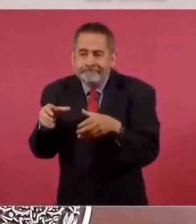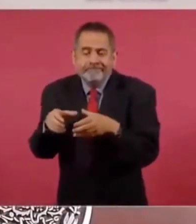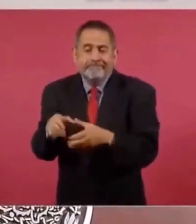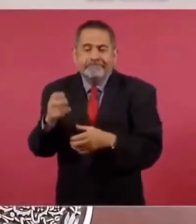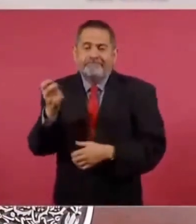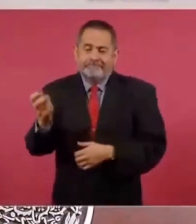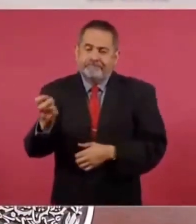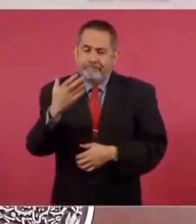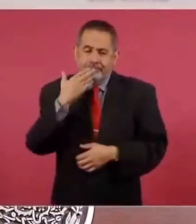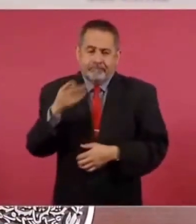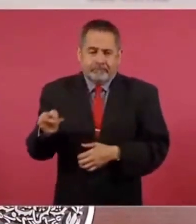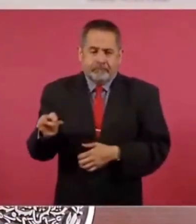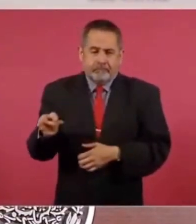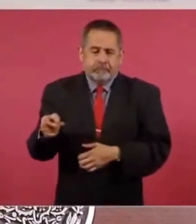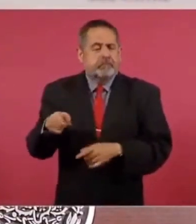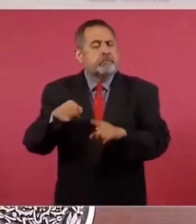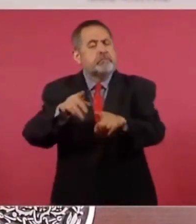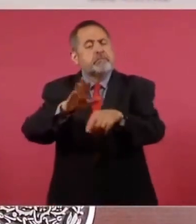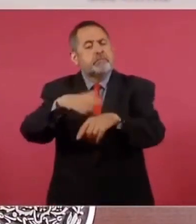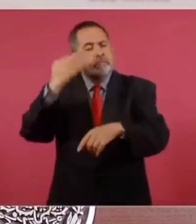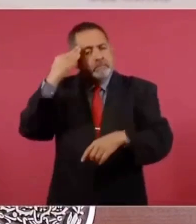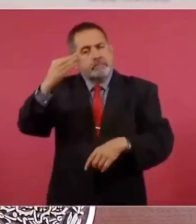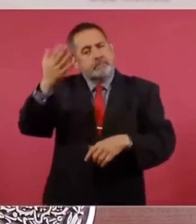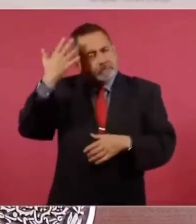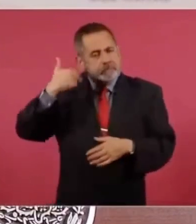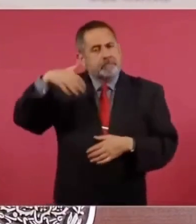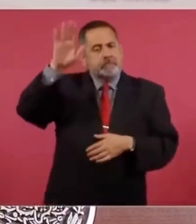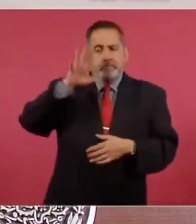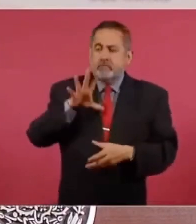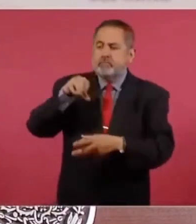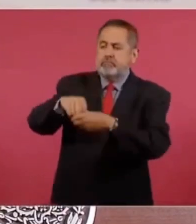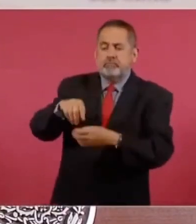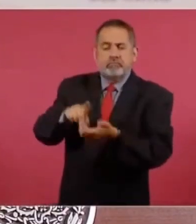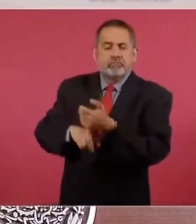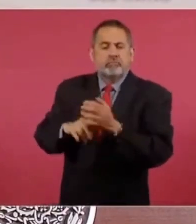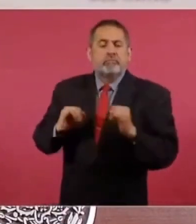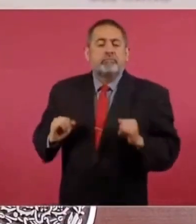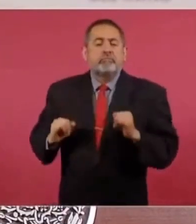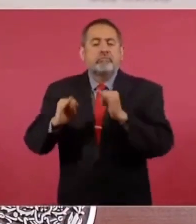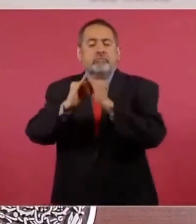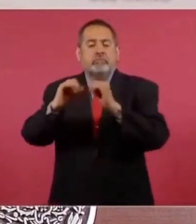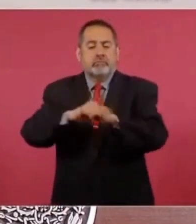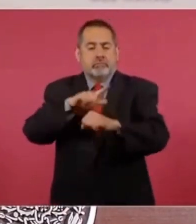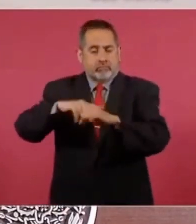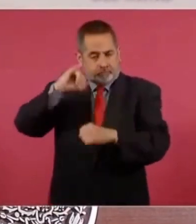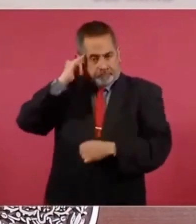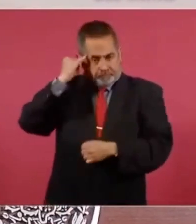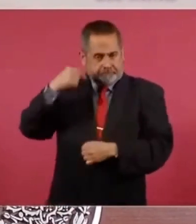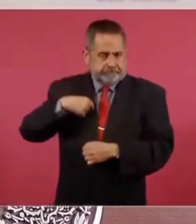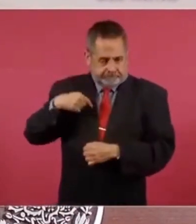esto fue de la época que estuve en el INI, sino también